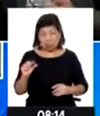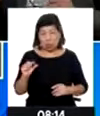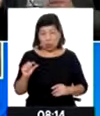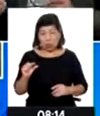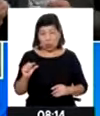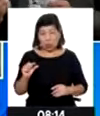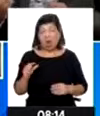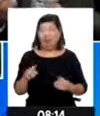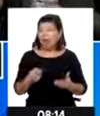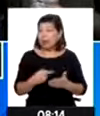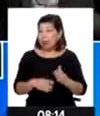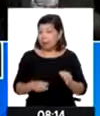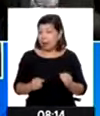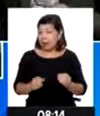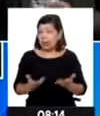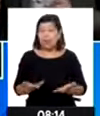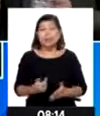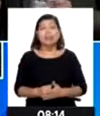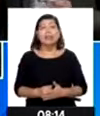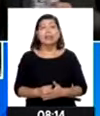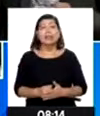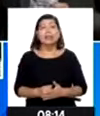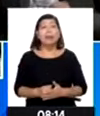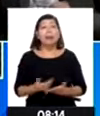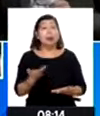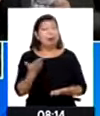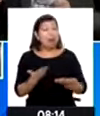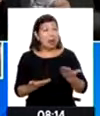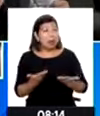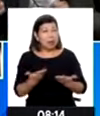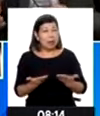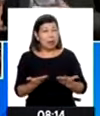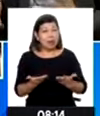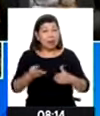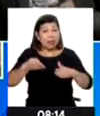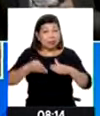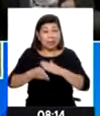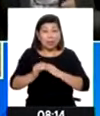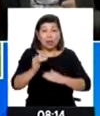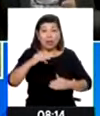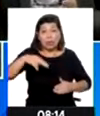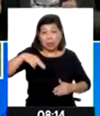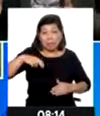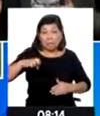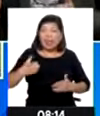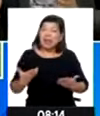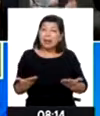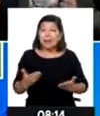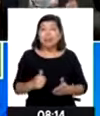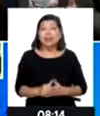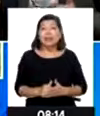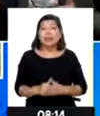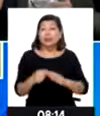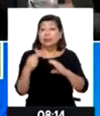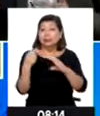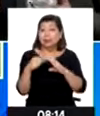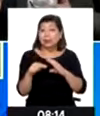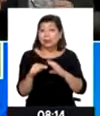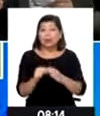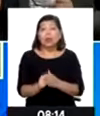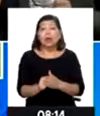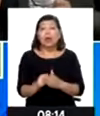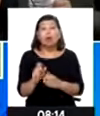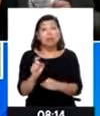unas líneas de acción, hemos fortalecido ciertas políticas en el INPE y una de ellas es, hemos lanzado en el